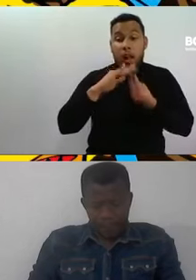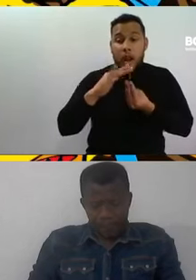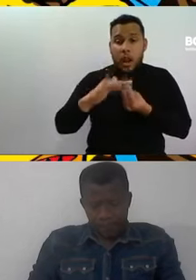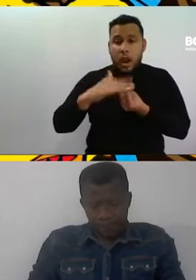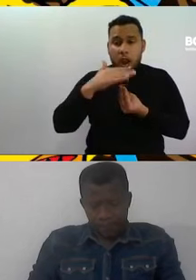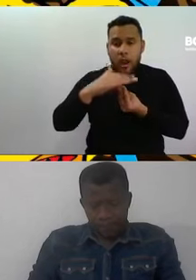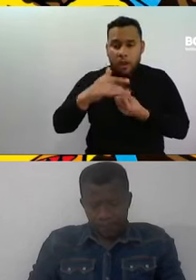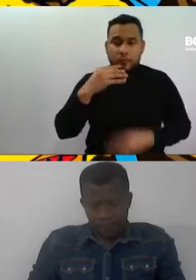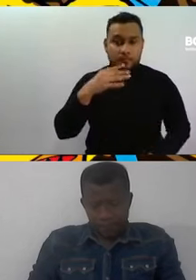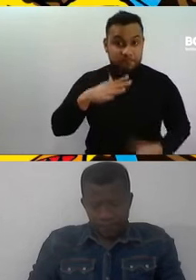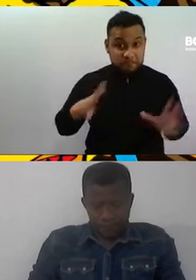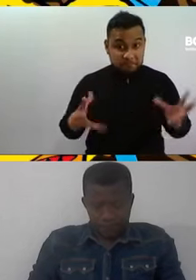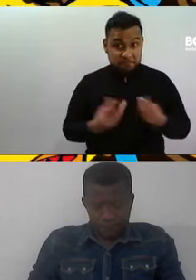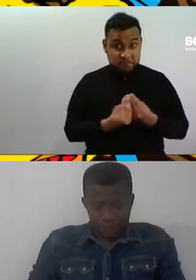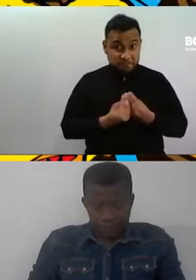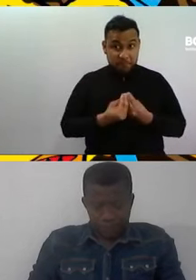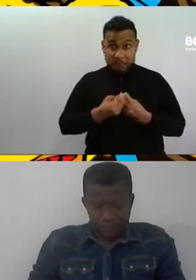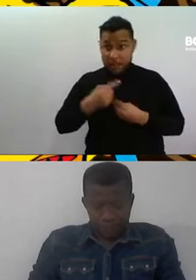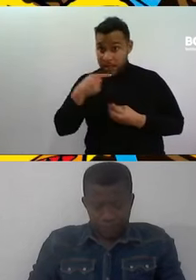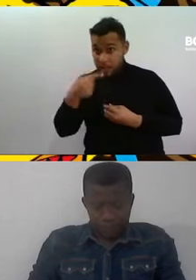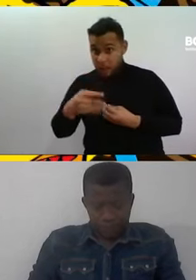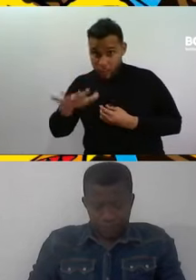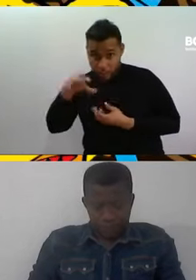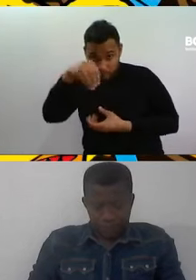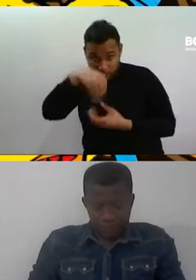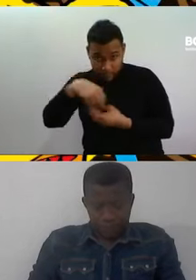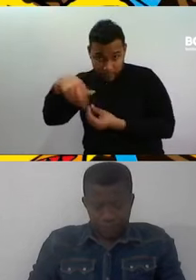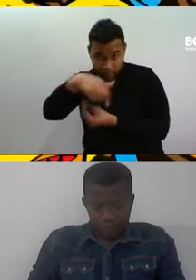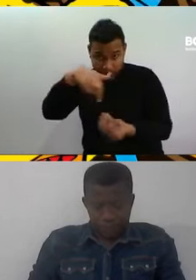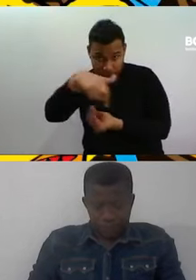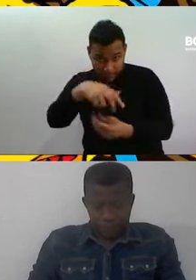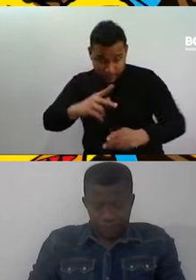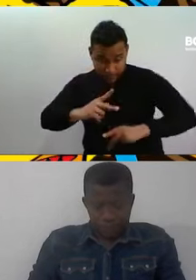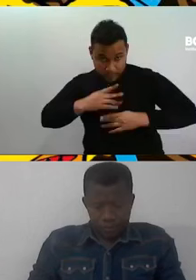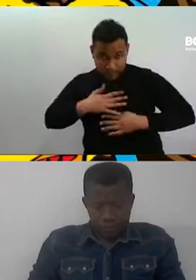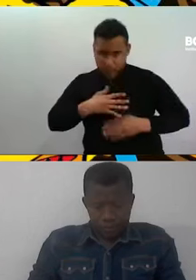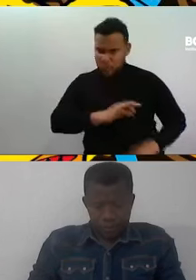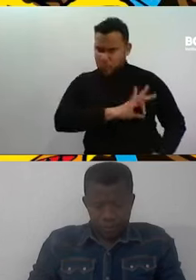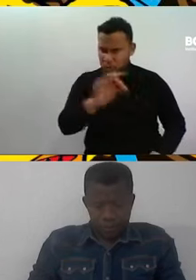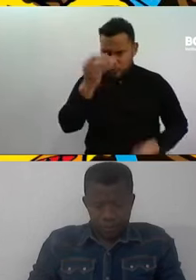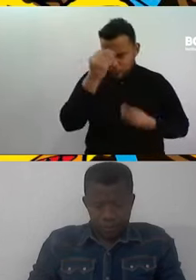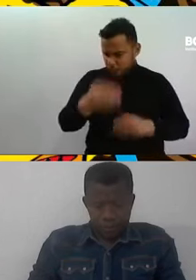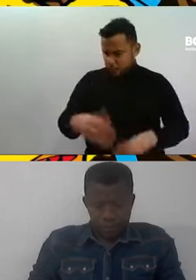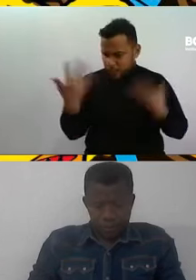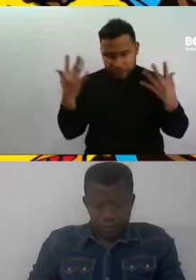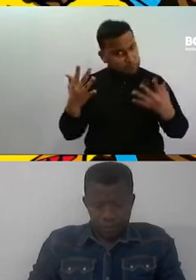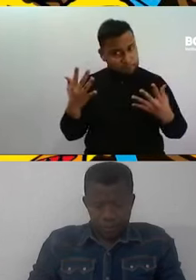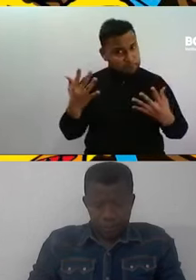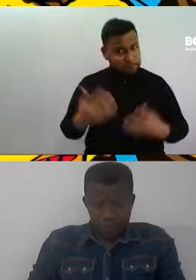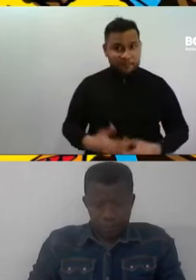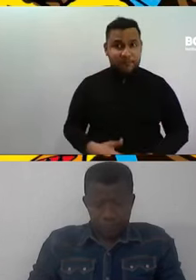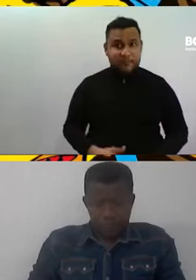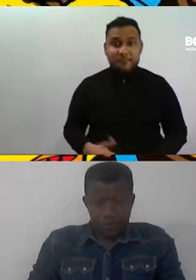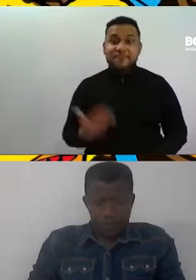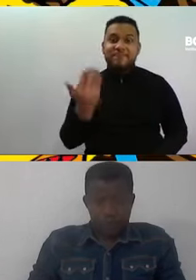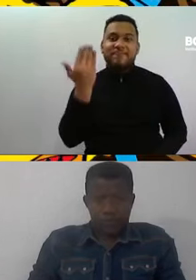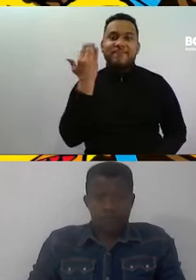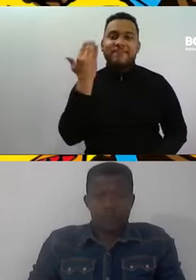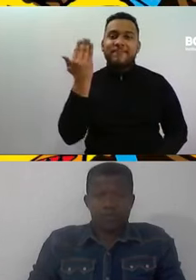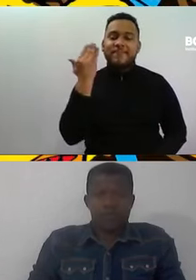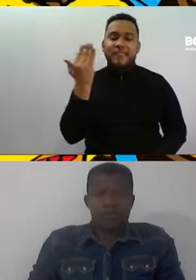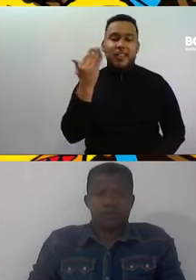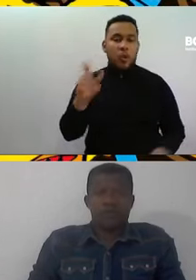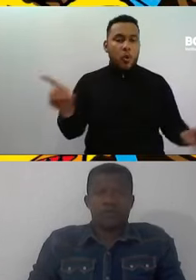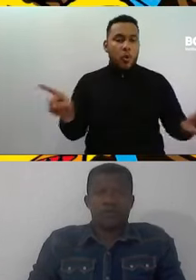nuestra lengua palenquera, que no lo podemos olvidar en ningún momento, que nos sirve de carta de